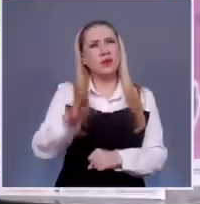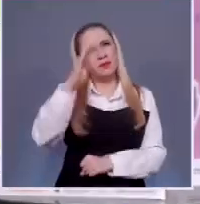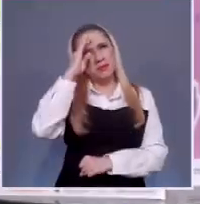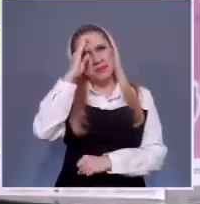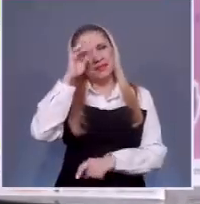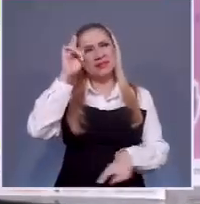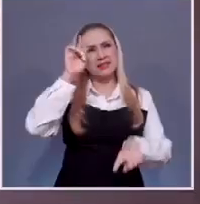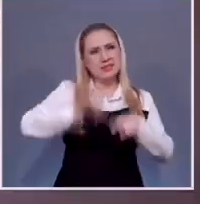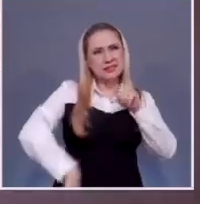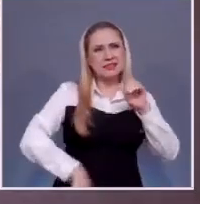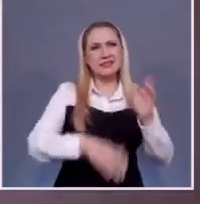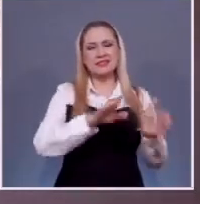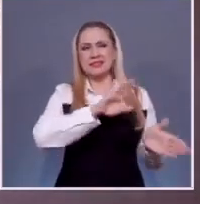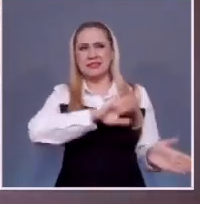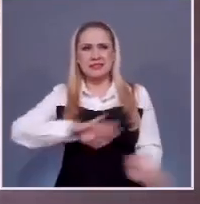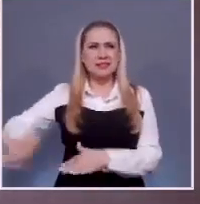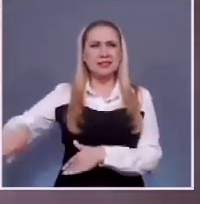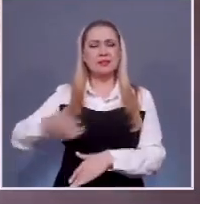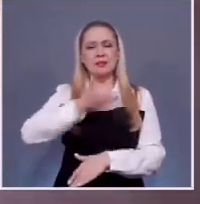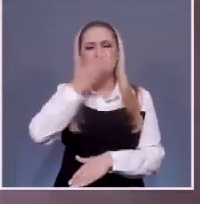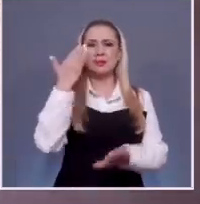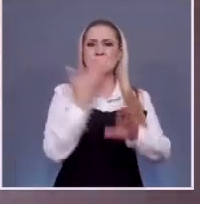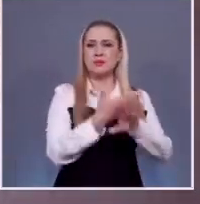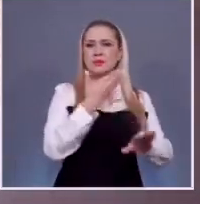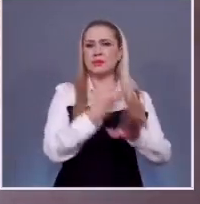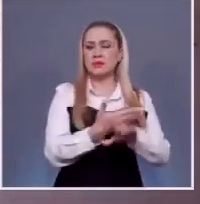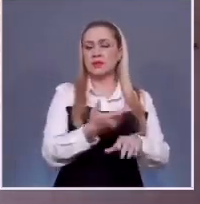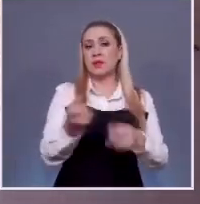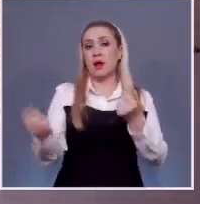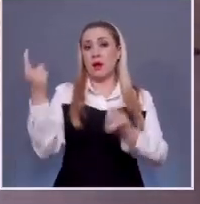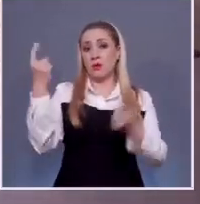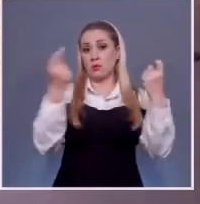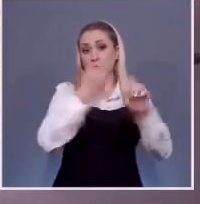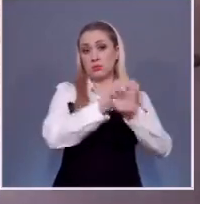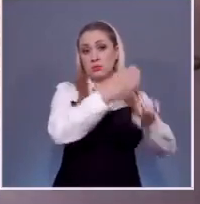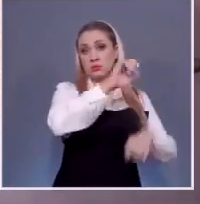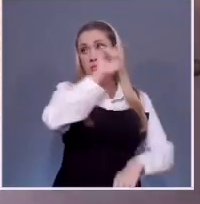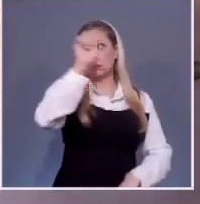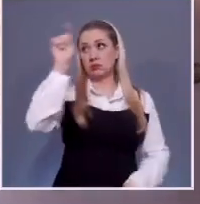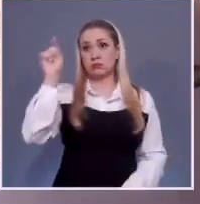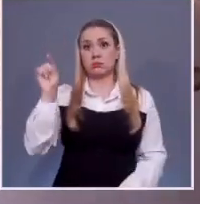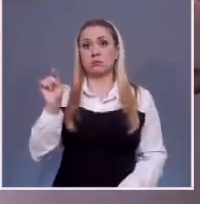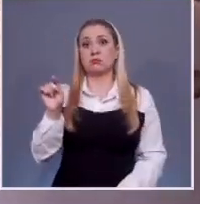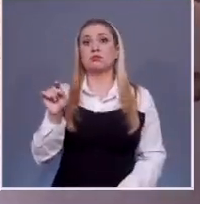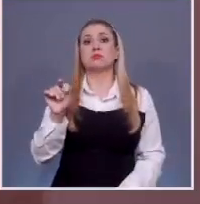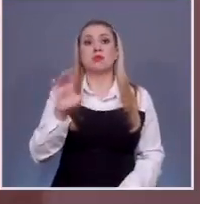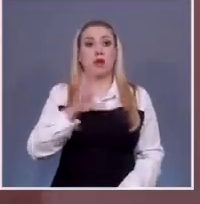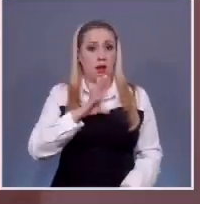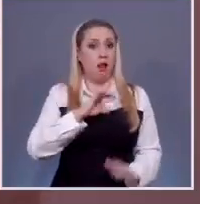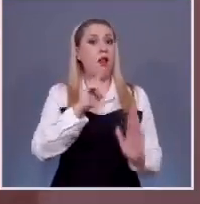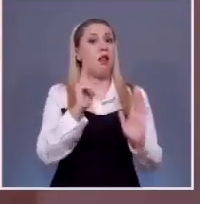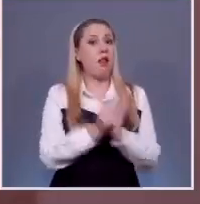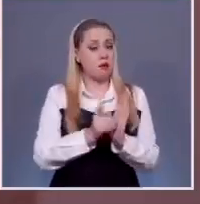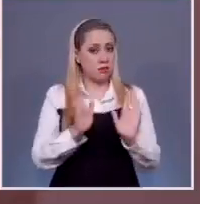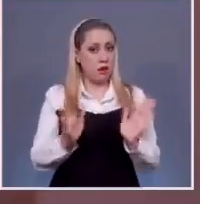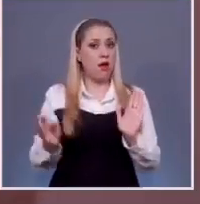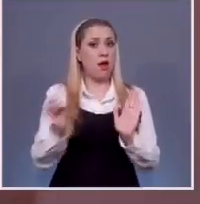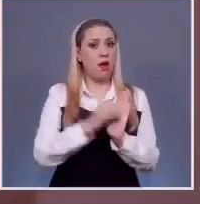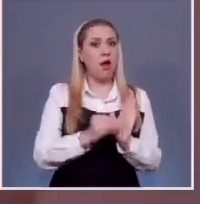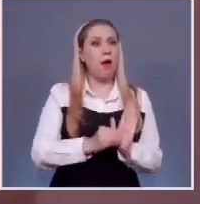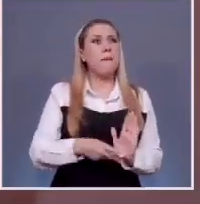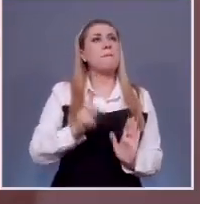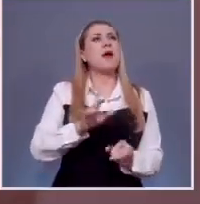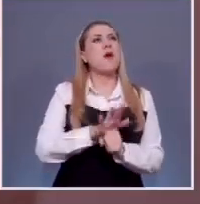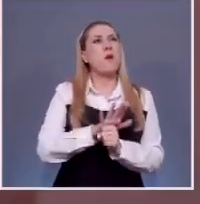violencia obstétrica? En algunos estados ya hay legislación, se está regulando, pero ¿cuál sería